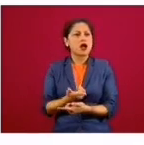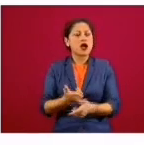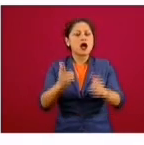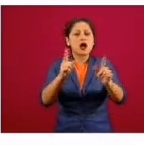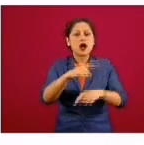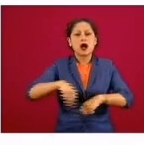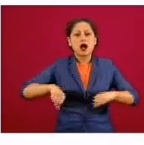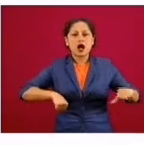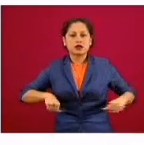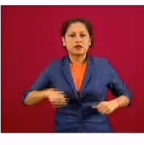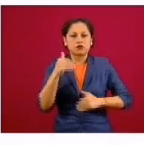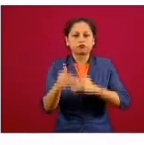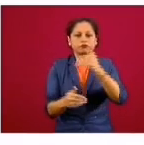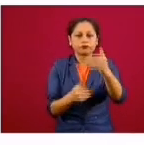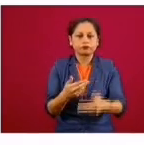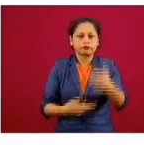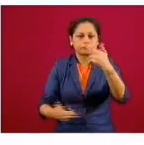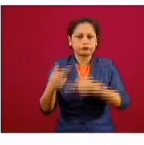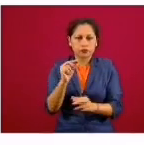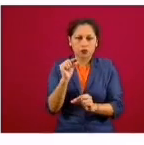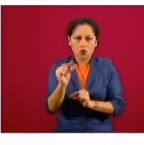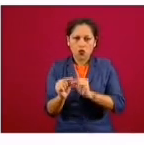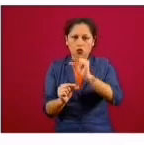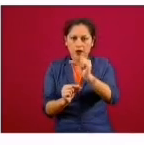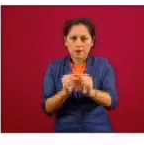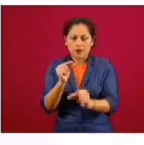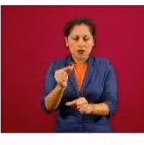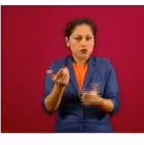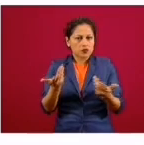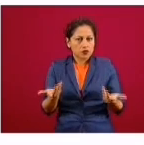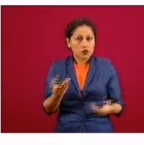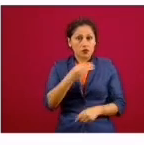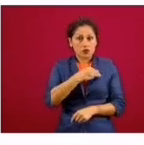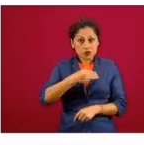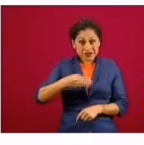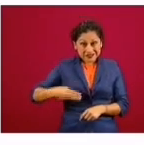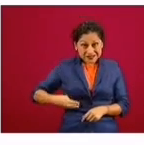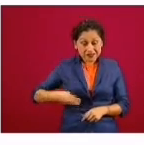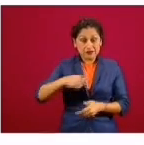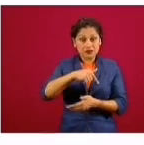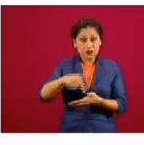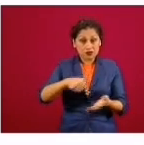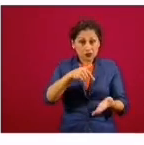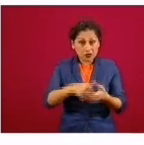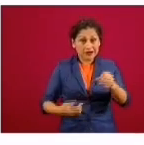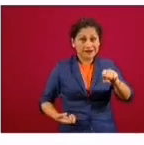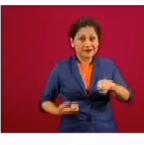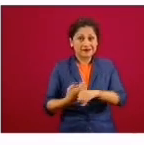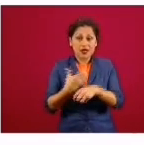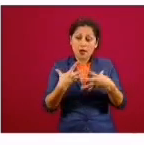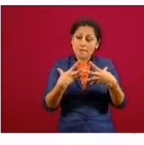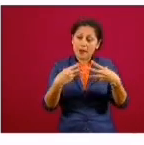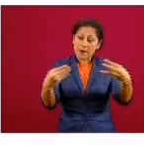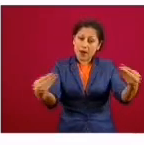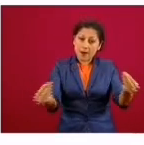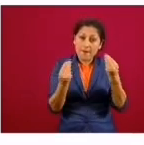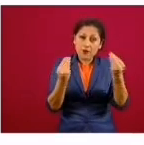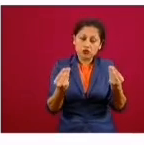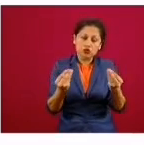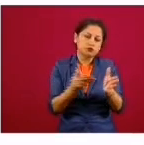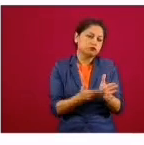que ha habido en esas comunidades. Los municipios que tienen alta transmisión se esperan hasta el 30 de